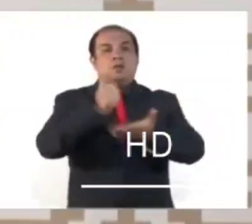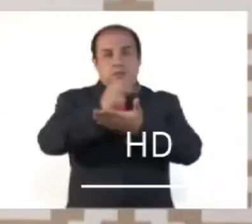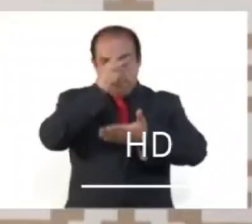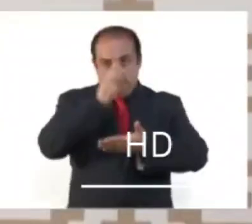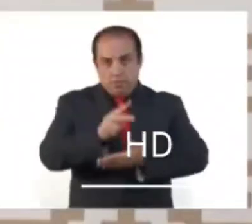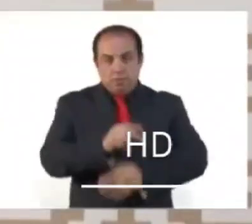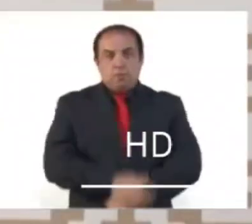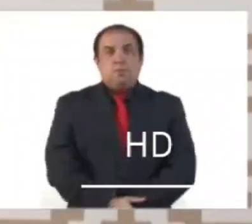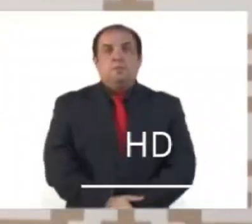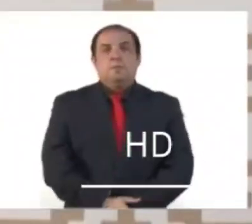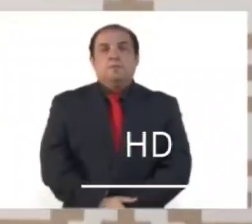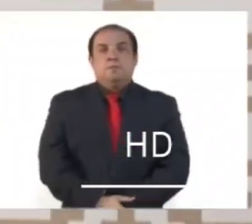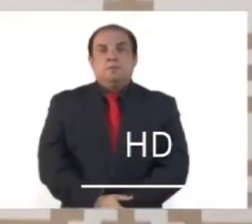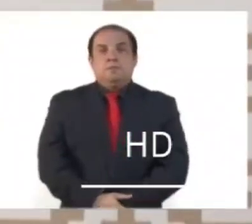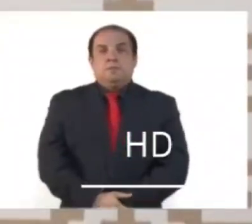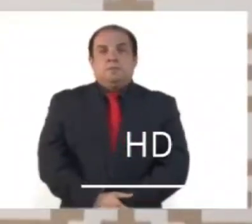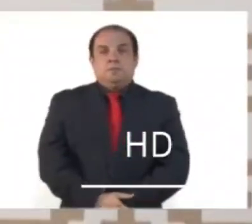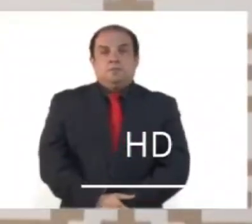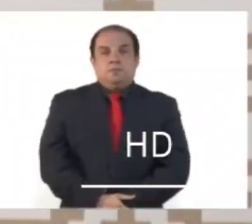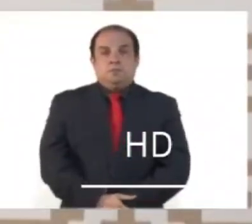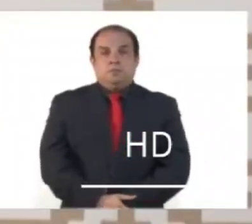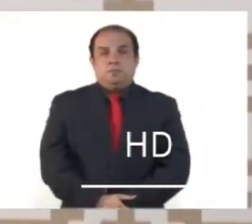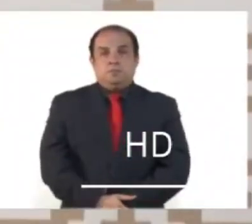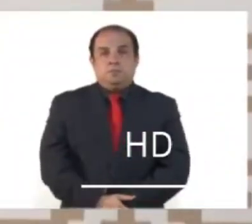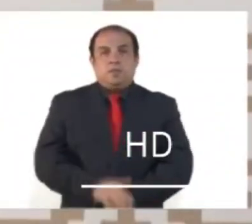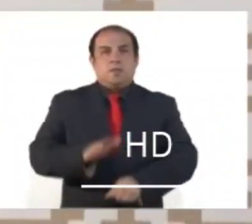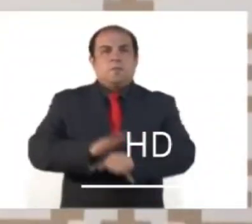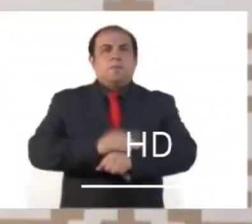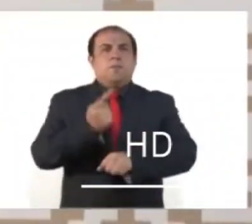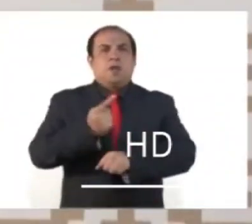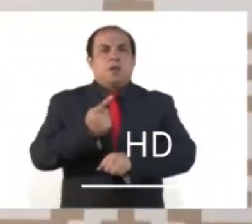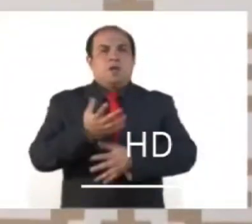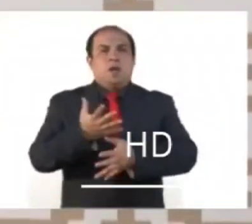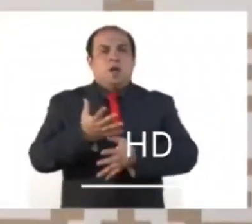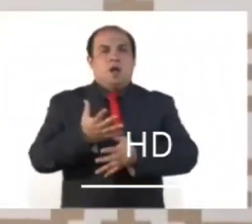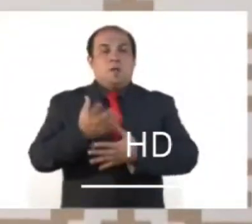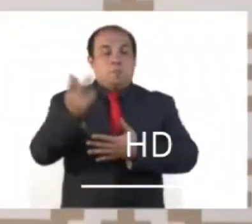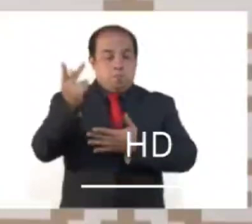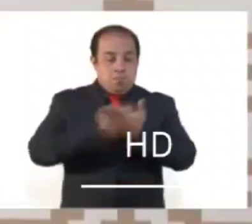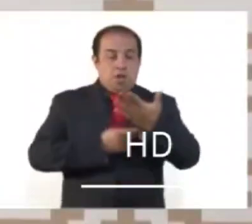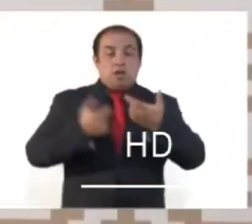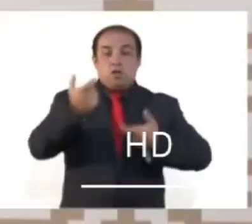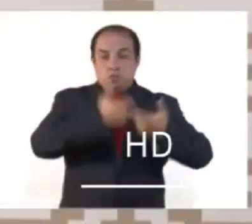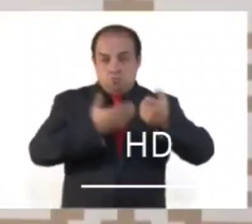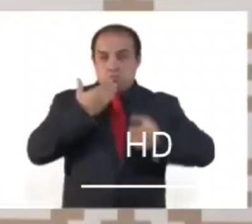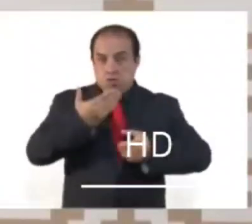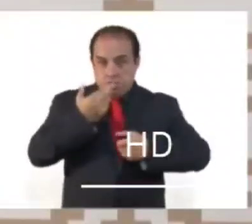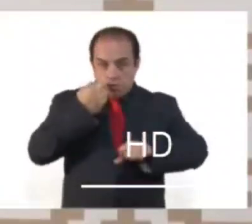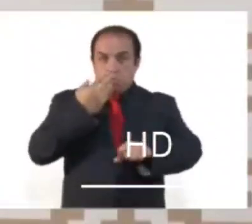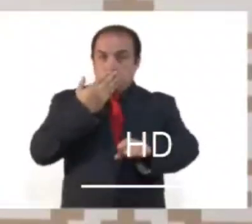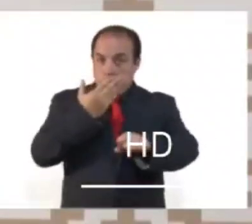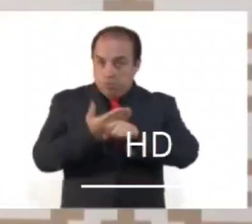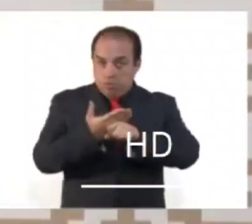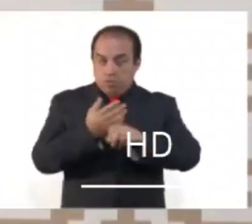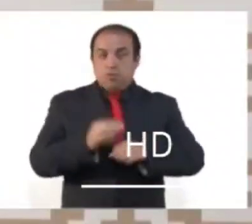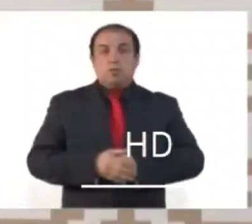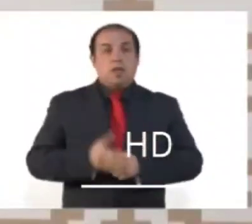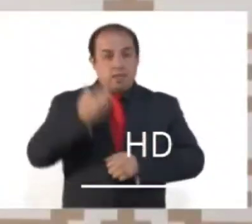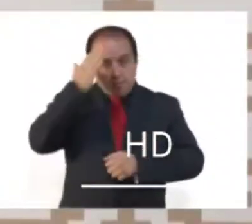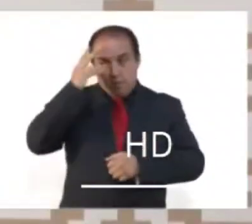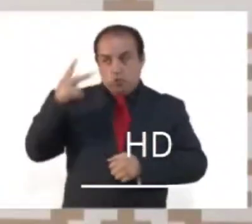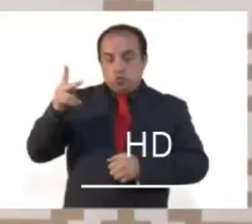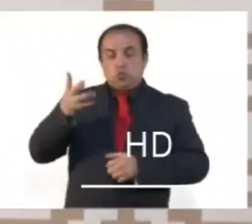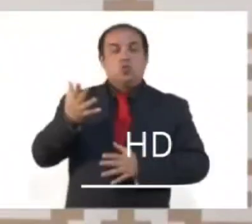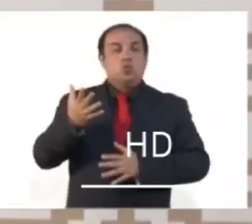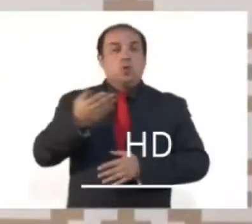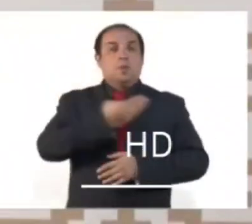de México. Y se debe a una buena política económica responsable que ha dirigido